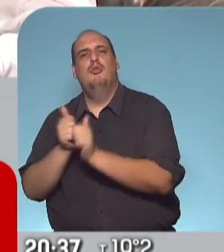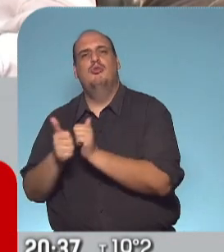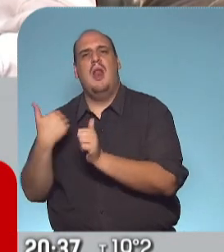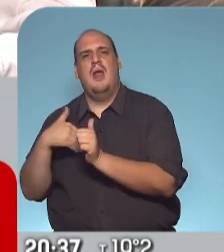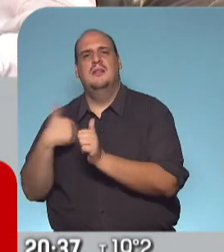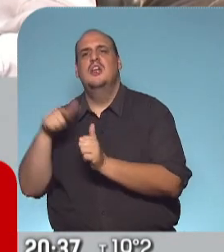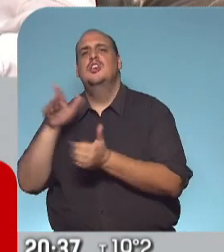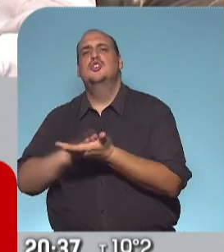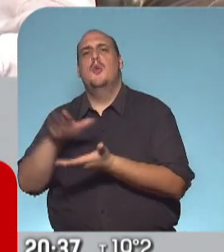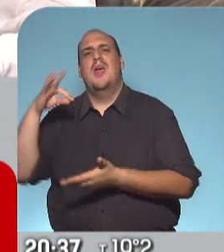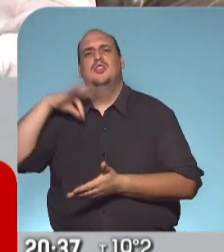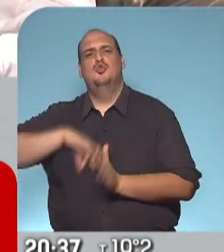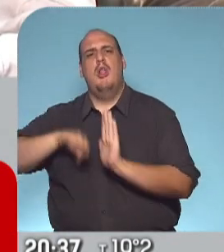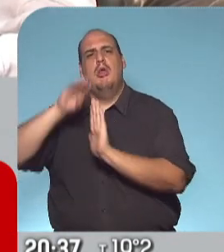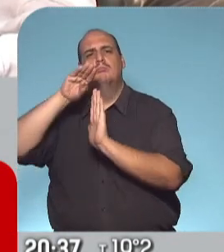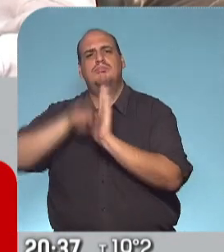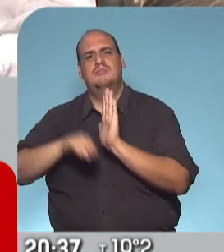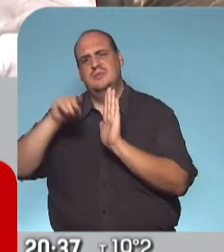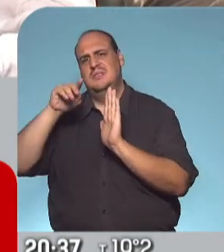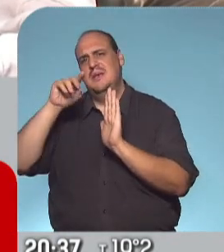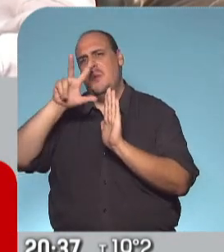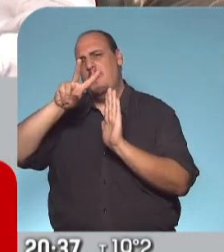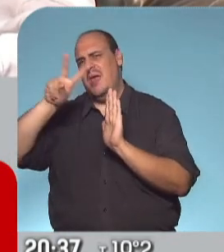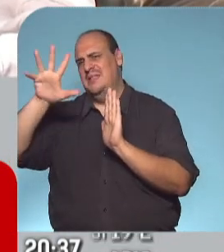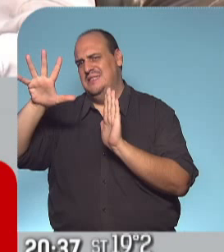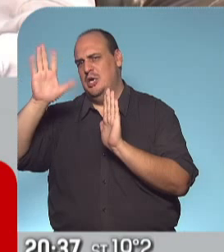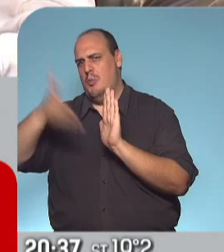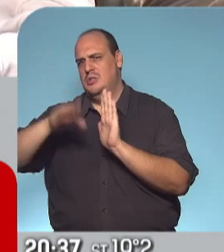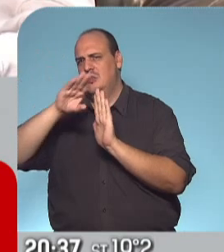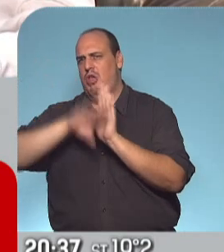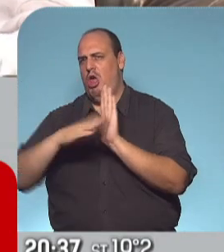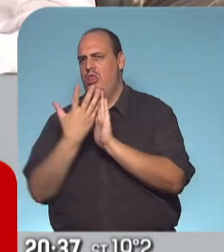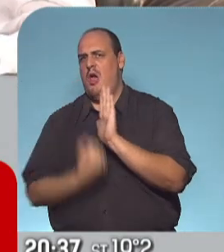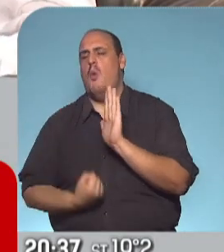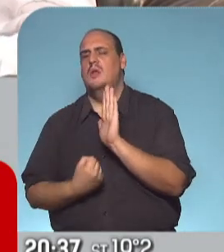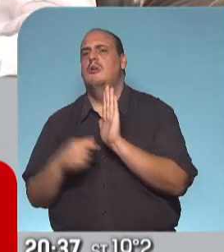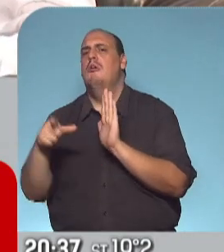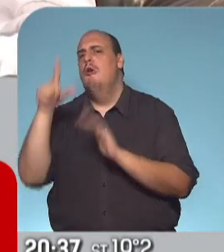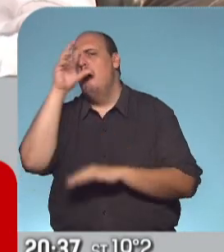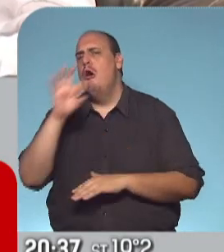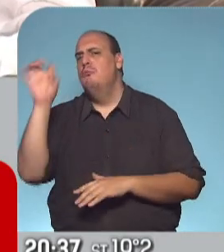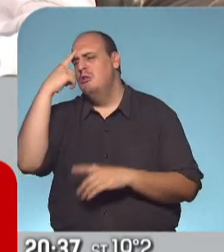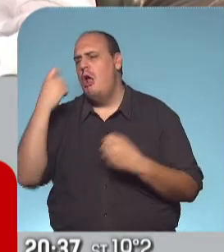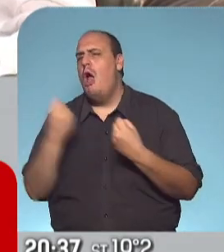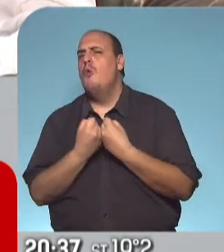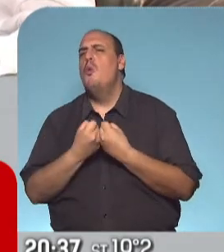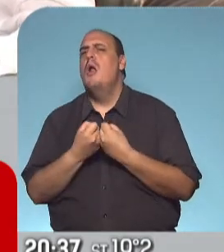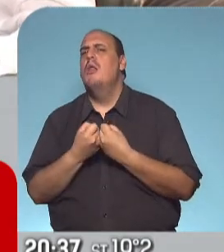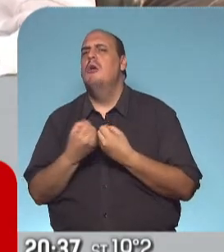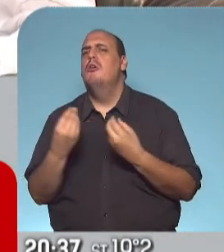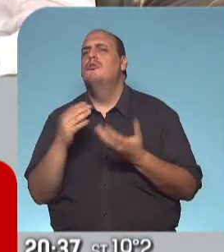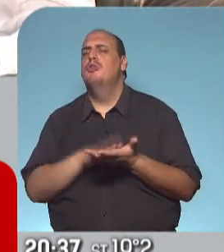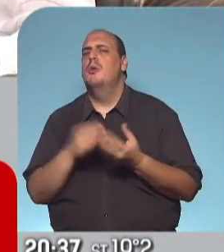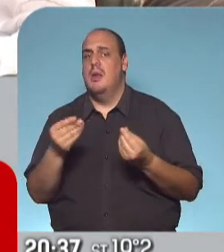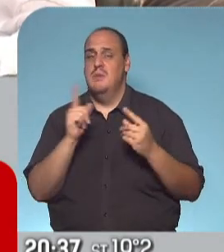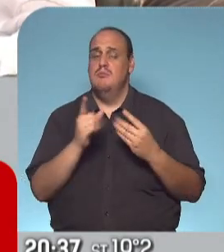del 25% a los trabajadores del sector privado. ¿Qué es particularmente lo que opina usted? ¿Cómo ve este acuerdo que también ya tuvo el aval del ministro